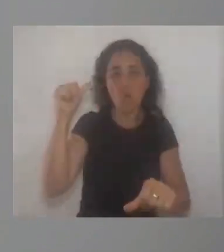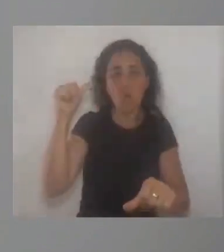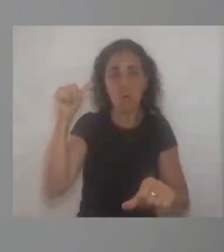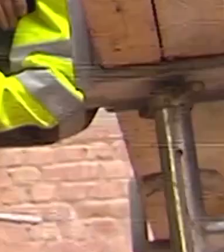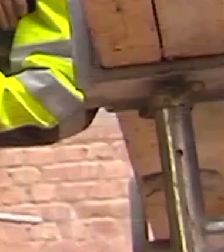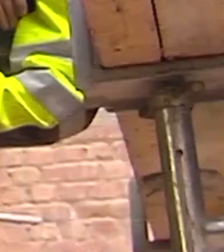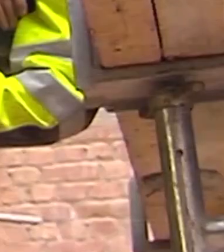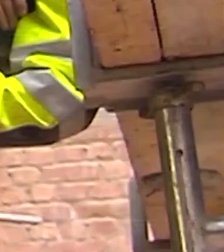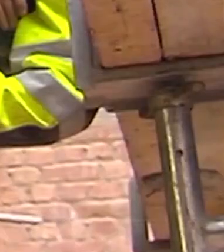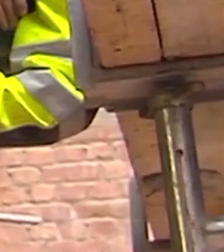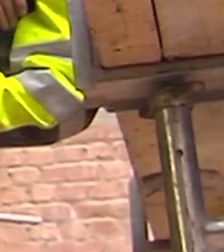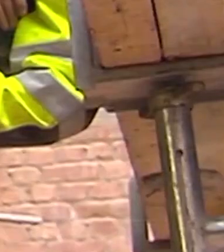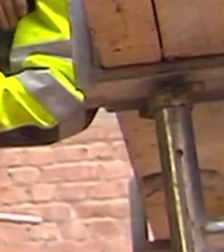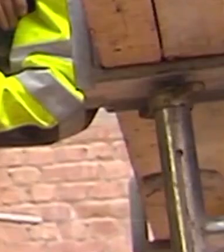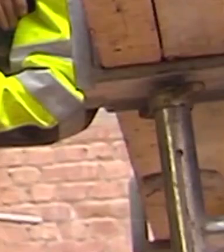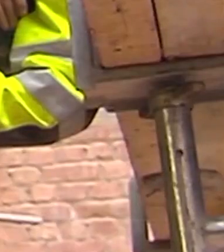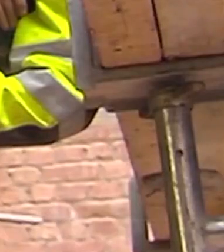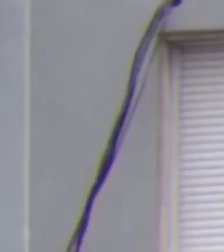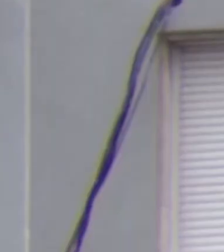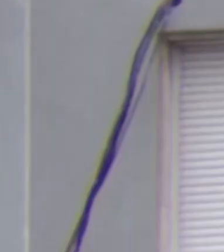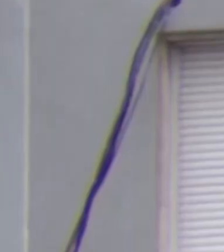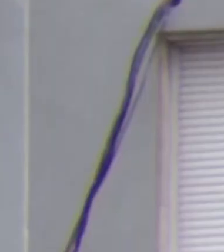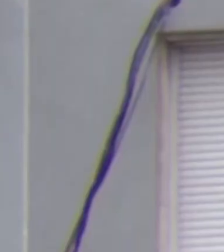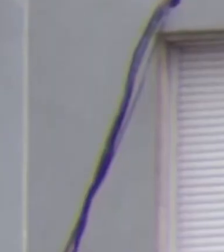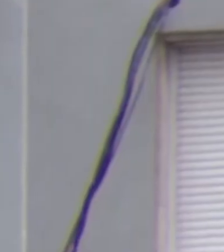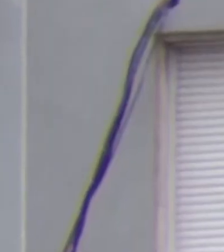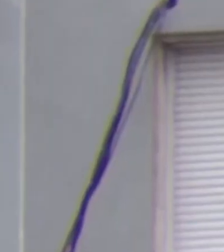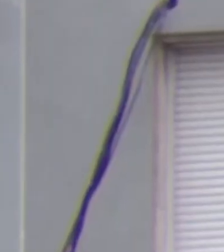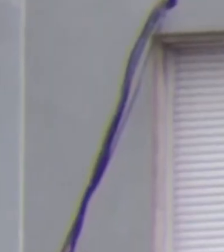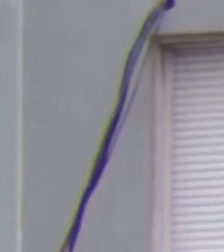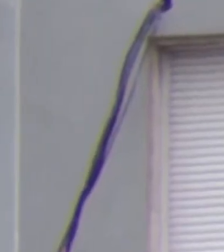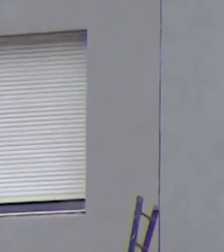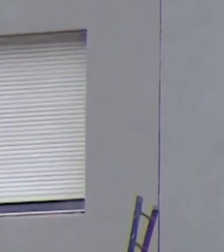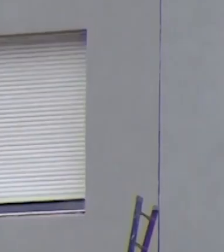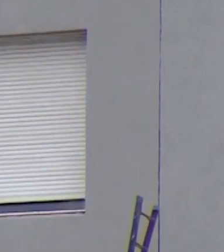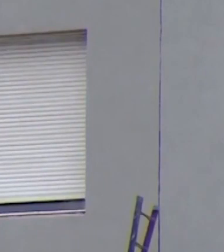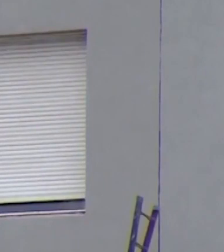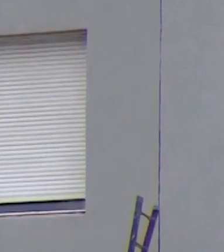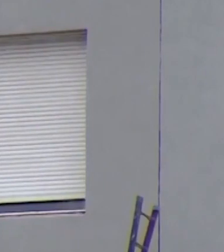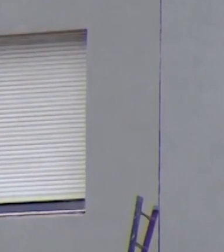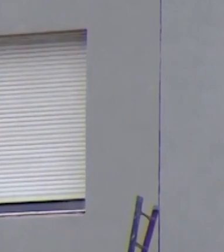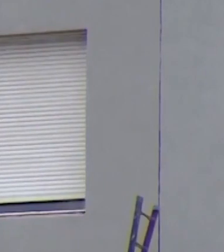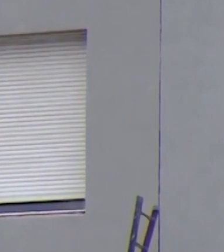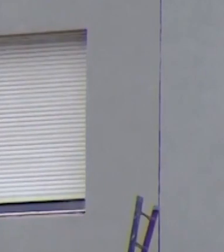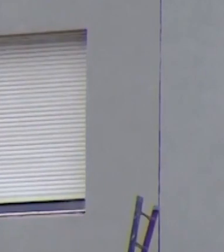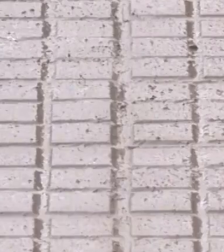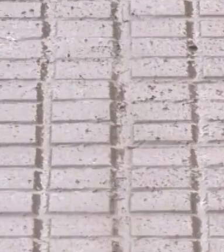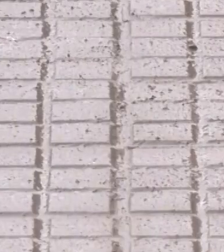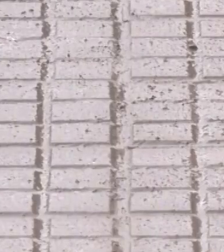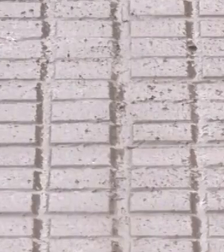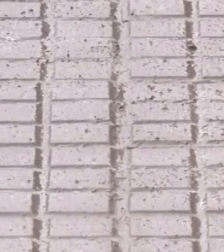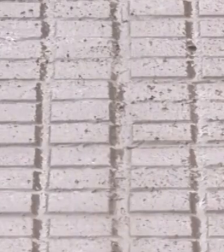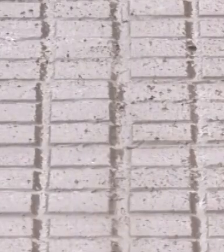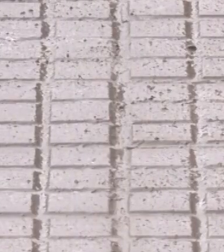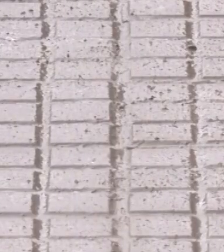social unas cifras que para Yago neruela evidencian que en los meses de temporada falta habrá pleno empleo en las islas